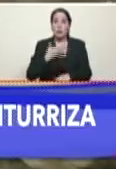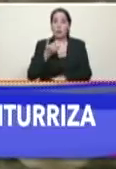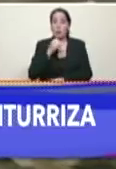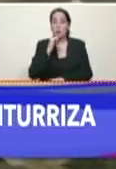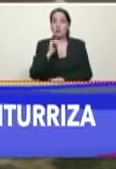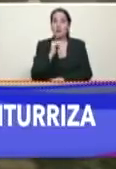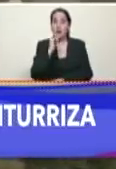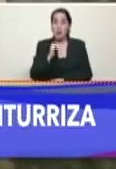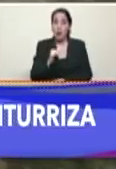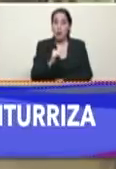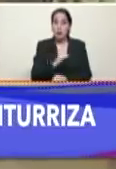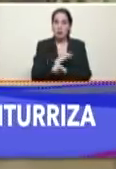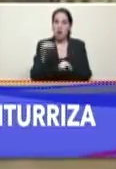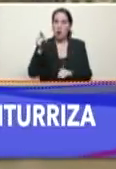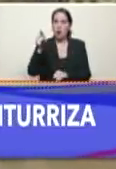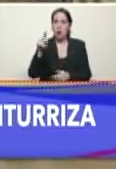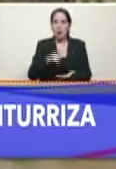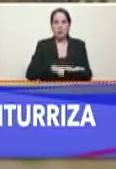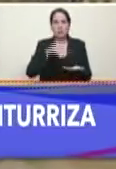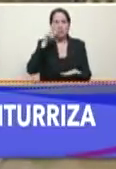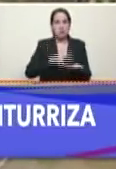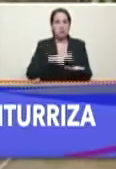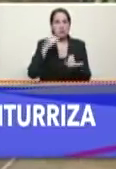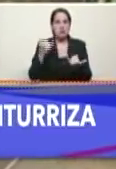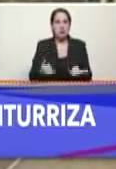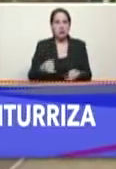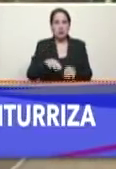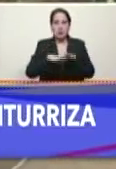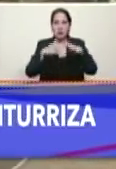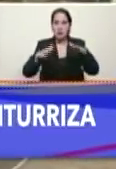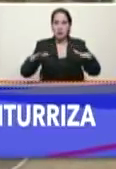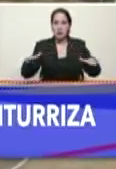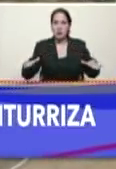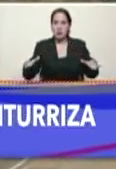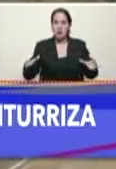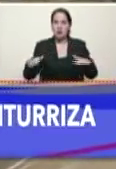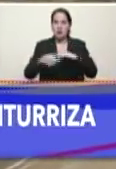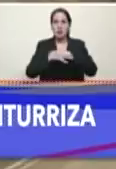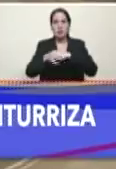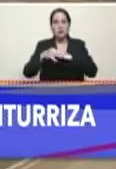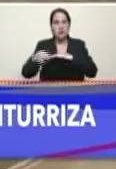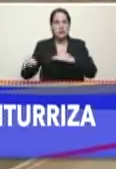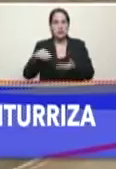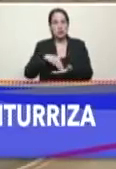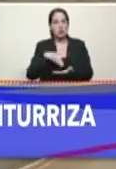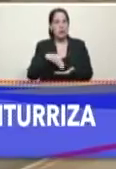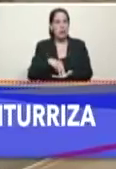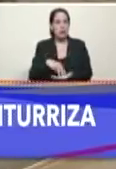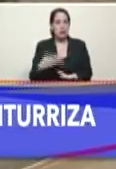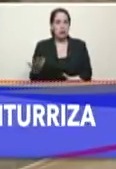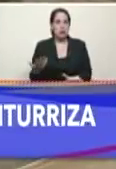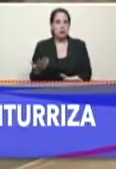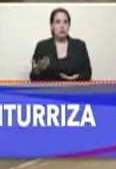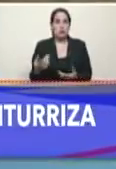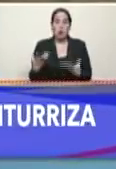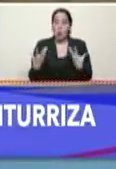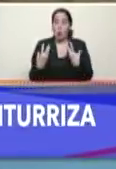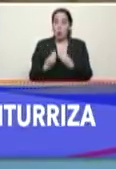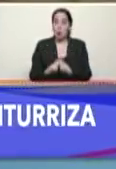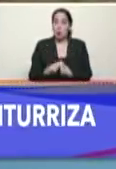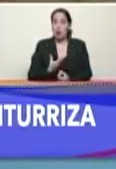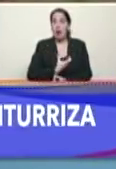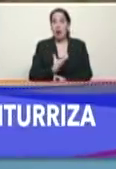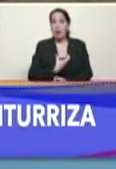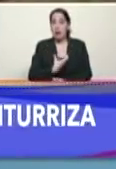presidente, que así como usted aprobara para la costa oriental, para el municipio capital Miranda, aquí está con nosotros nuestro alcalde Pablo